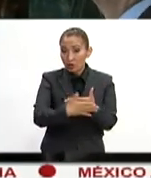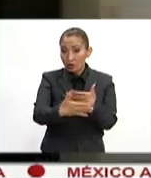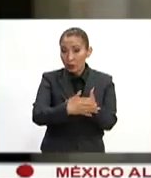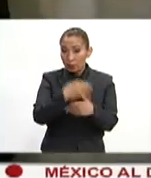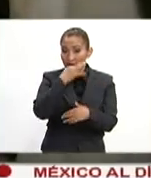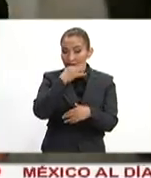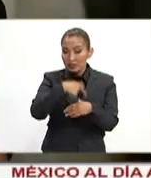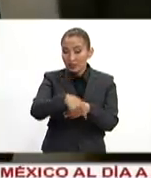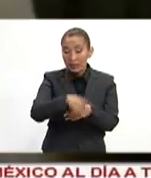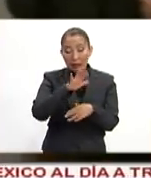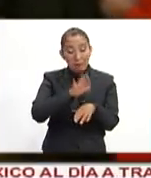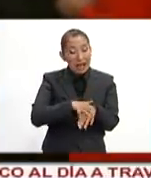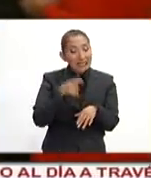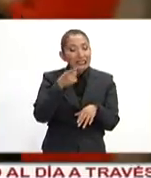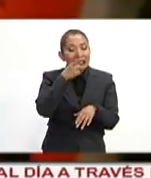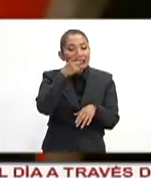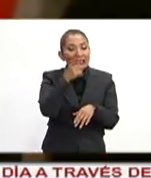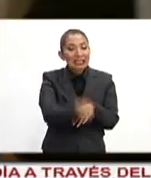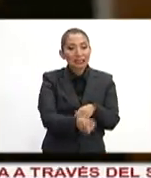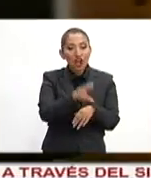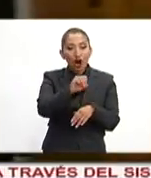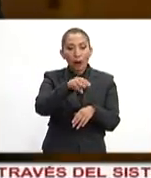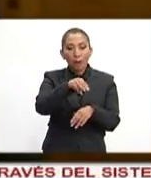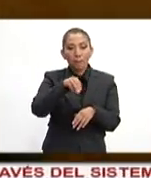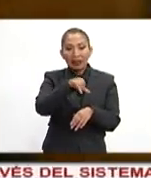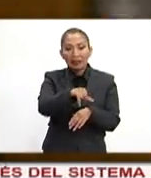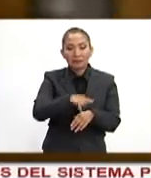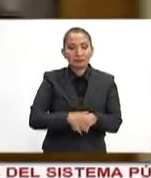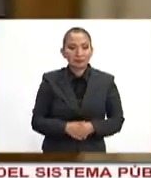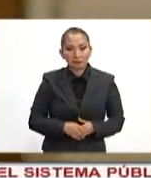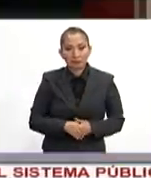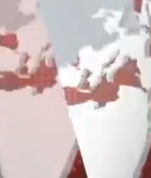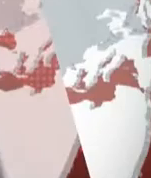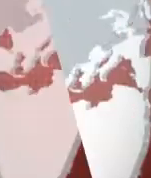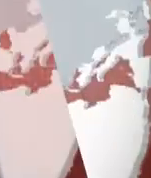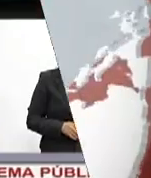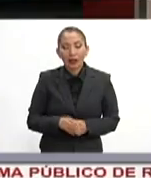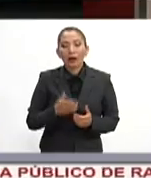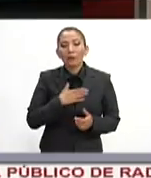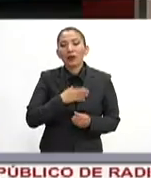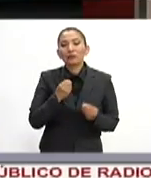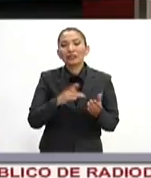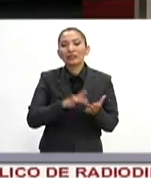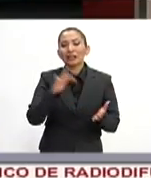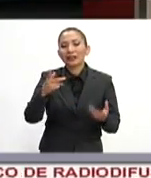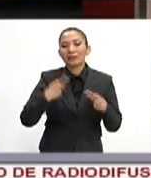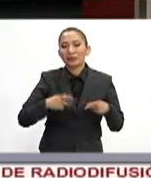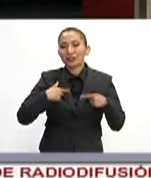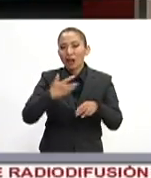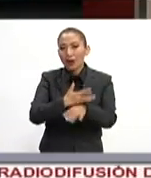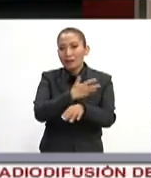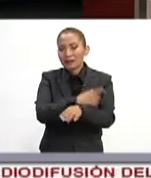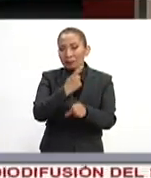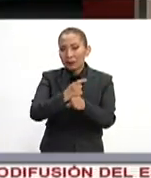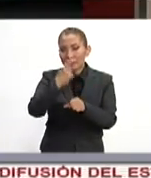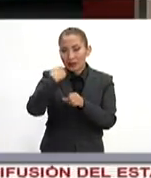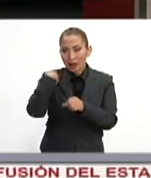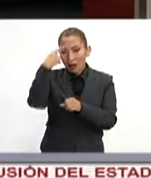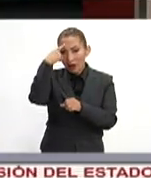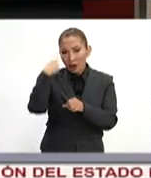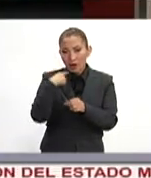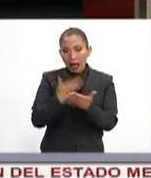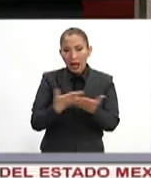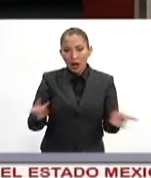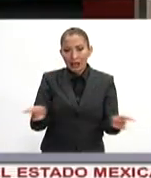próximos minutos y sobre todo lo que diga Comey. Así es, Omar. Bueno, muchísimas gracias a quienes nos acompañaron en esta primera media hora.